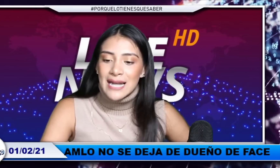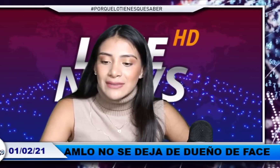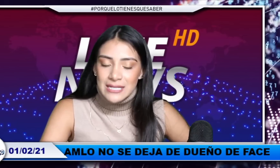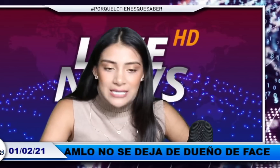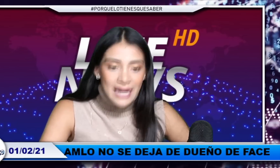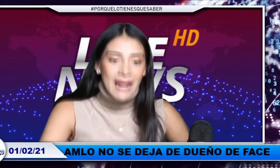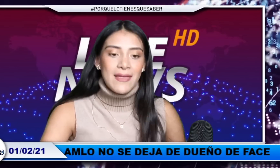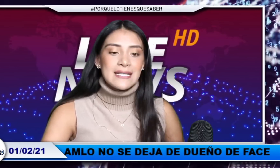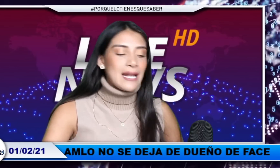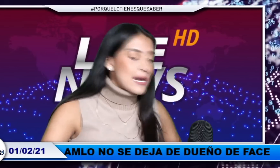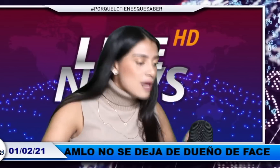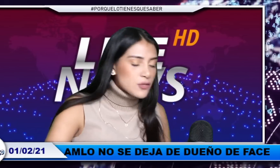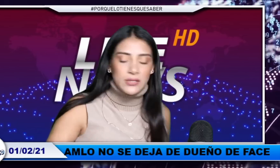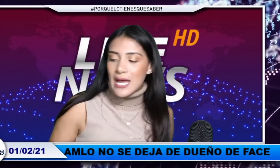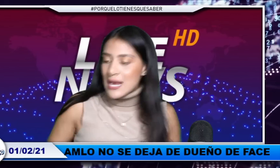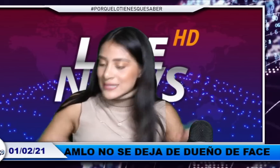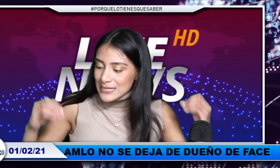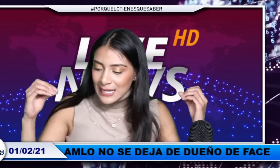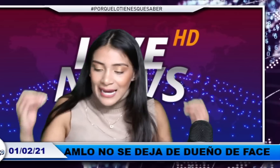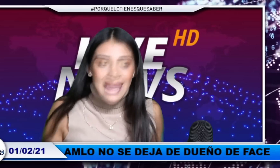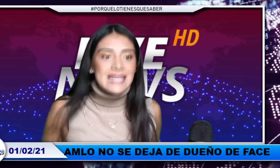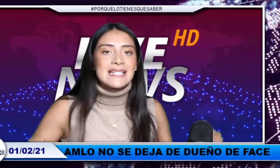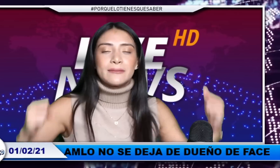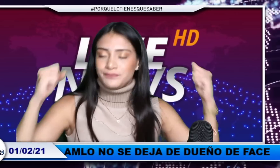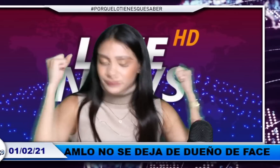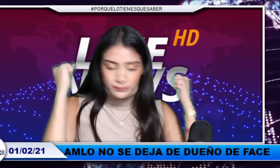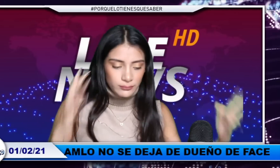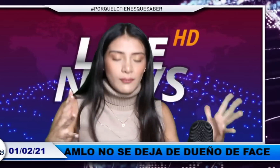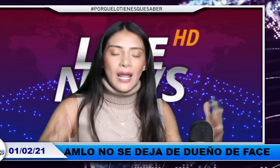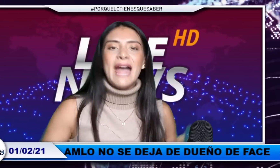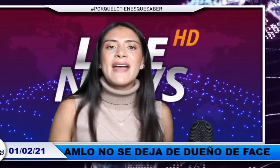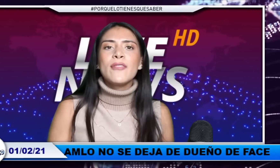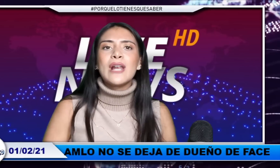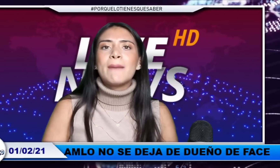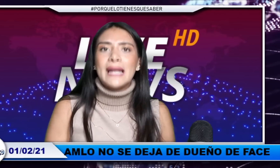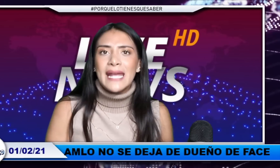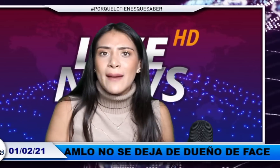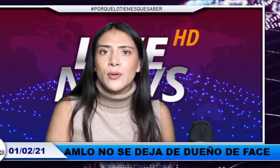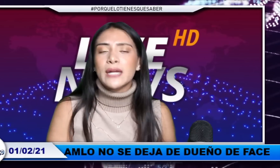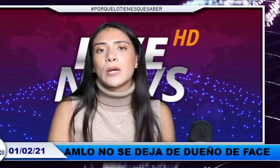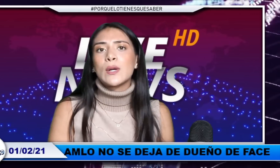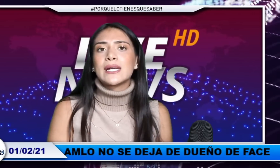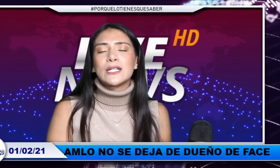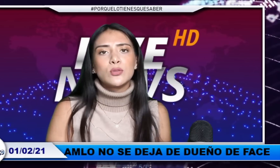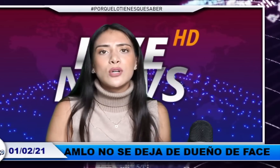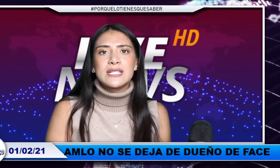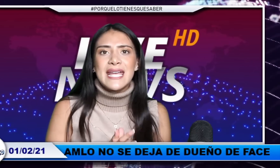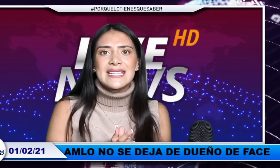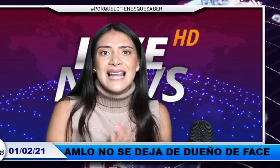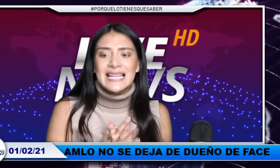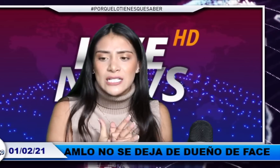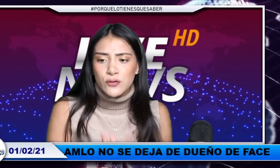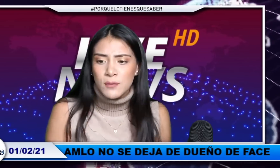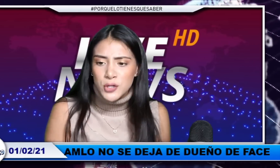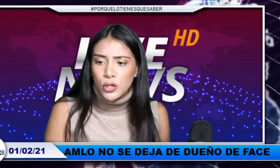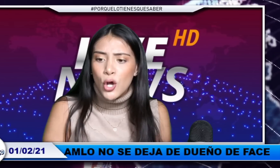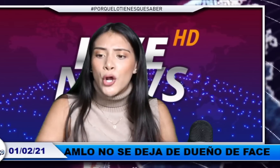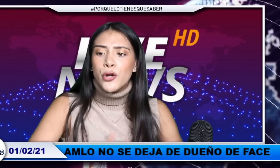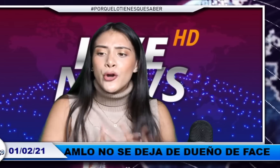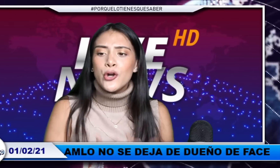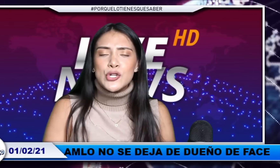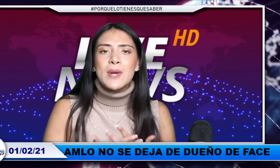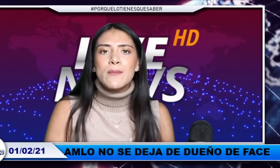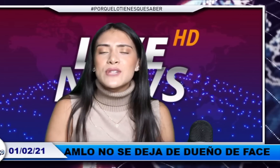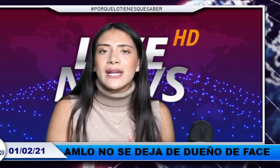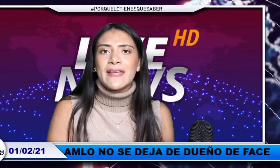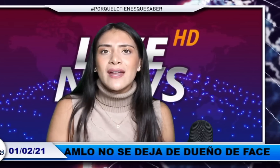desde la trinchera, desde las redes sociales, desde calles, a dando la pelea, porque recuerda que tu voz es la transformación.